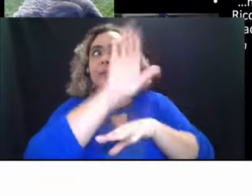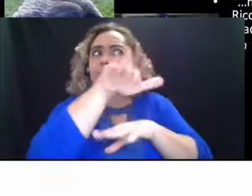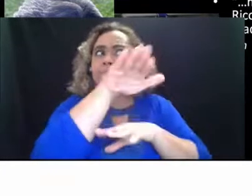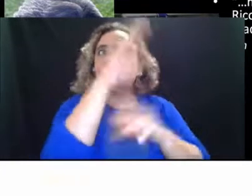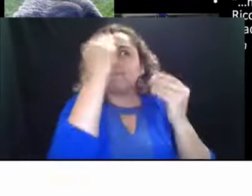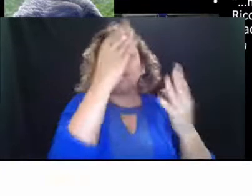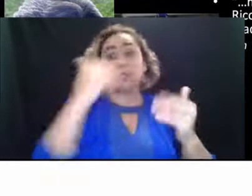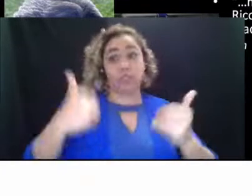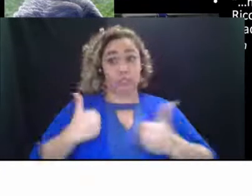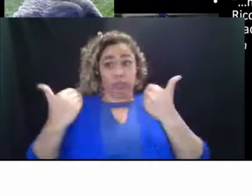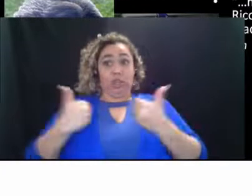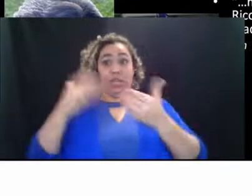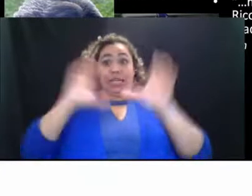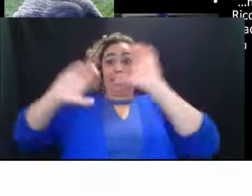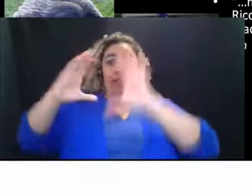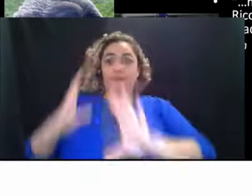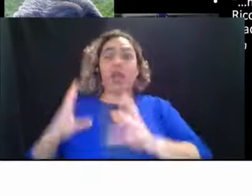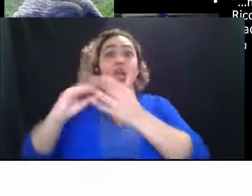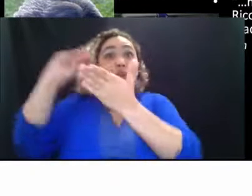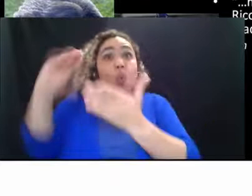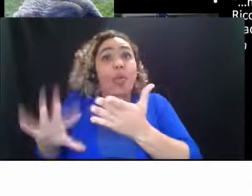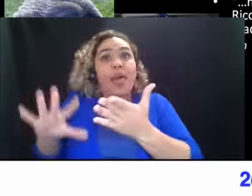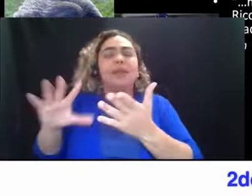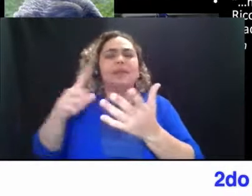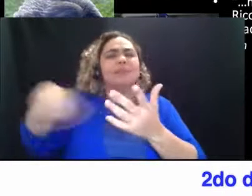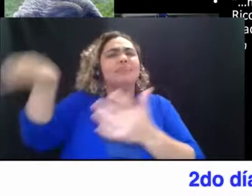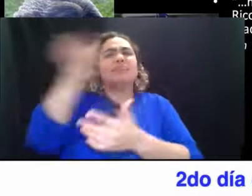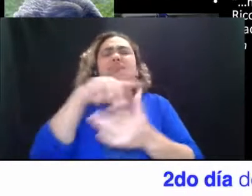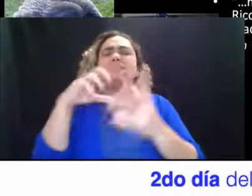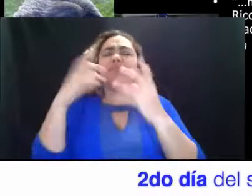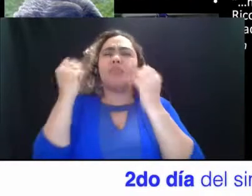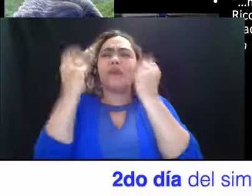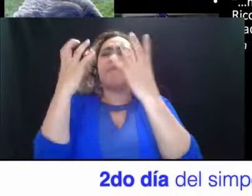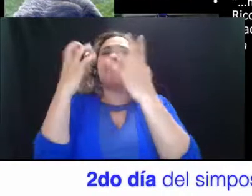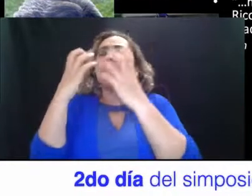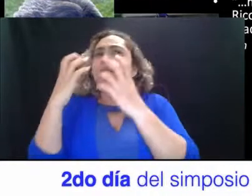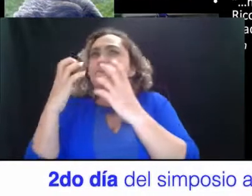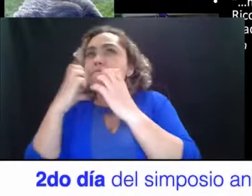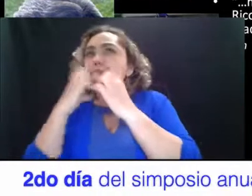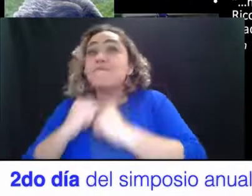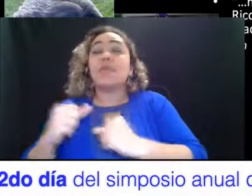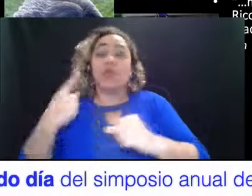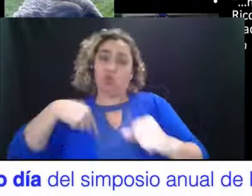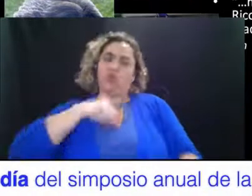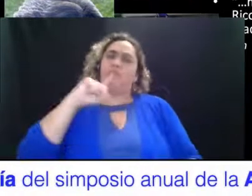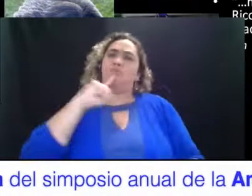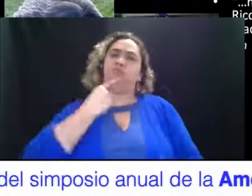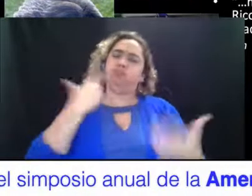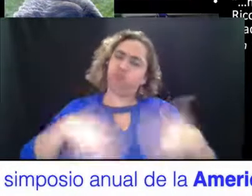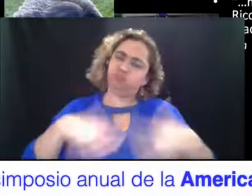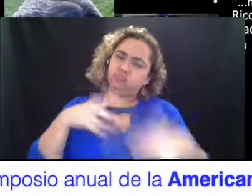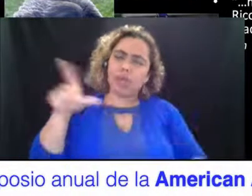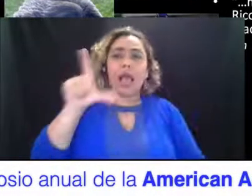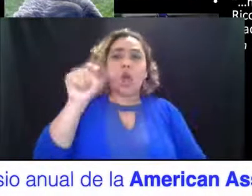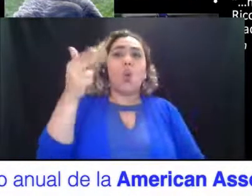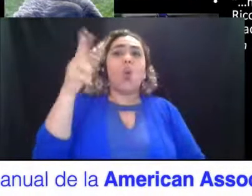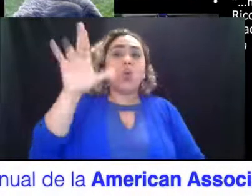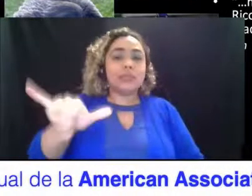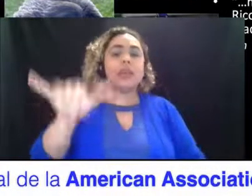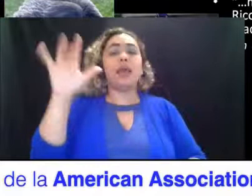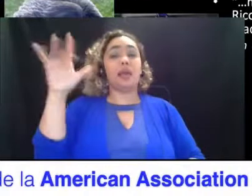jóvenes científicos y sus estudiantes que tanto aman, así que la extrañamos muchísimo. Y por eso es